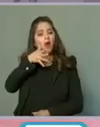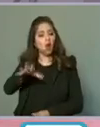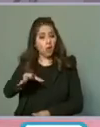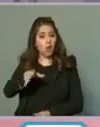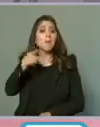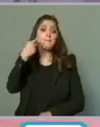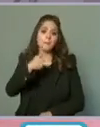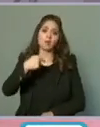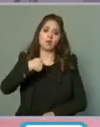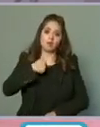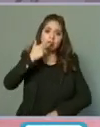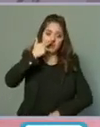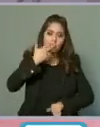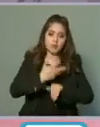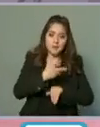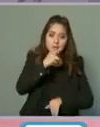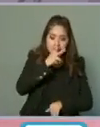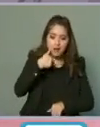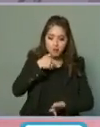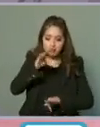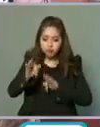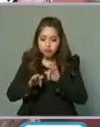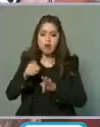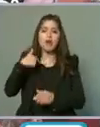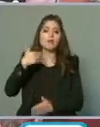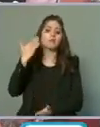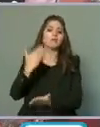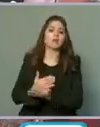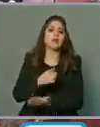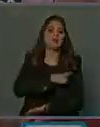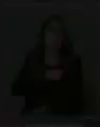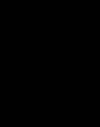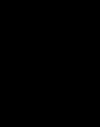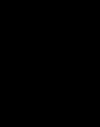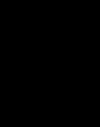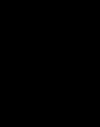enseñarlo a alimentarse bien para que sea sano. Ok, Exactamente. Miguel, muchísimas Ay. gracias. Un placer estar con ustedes.